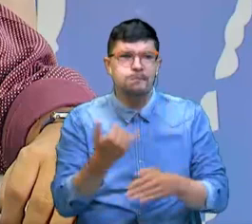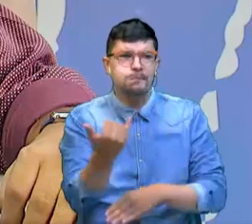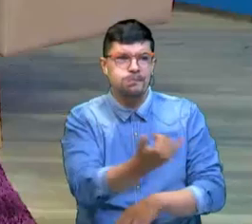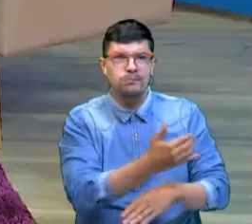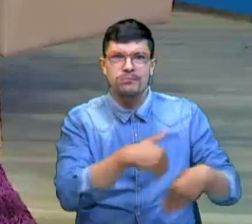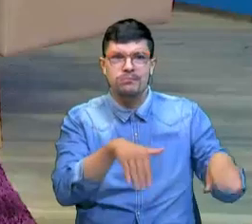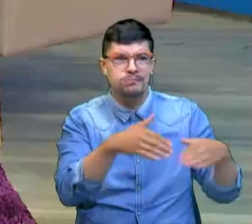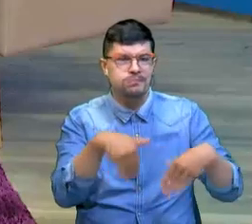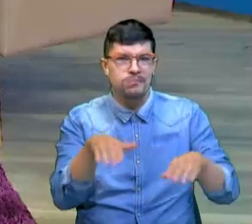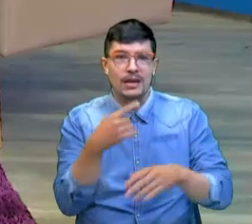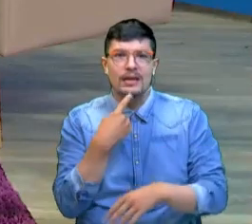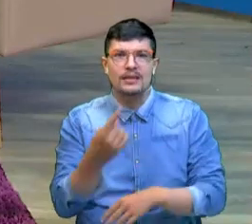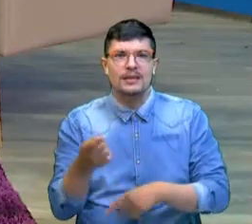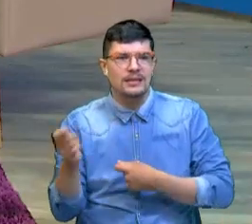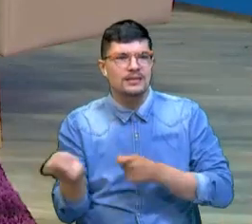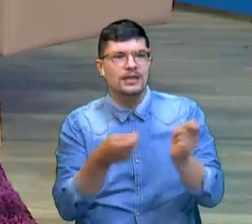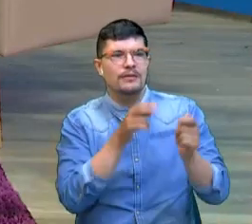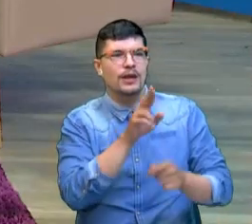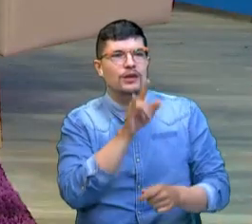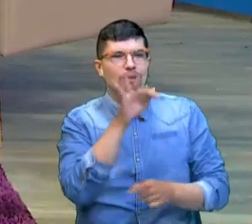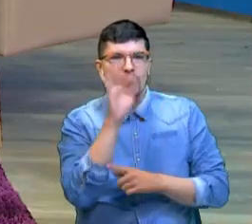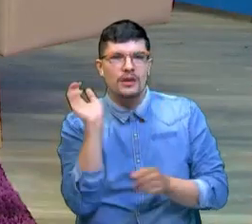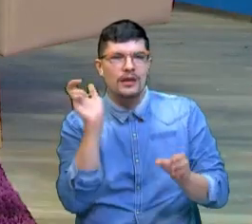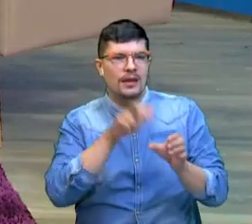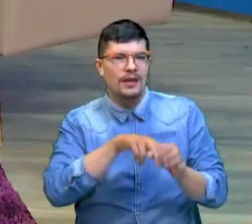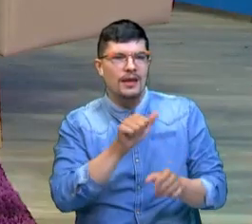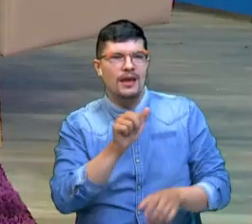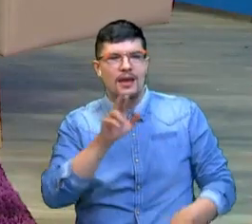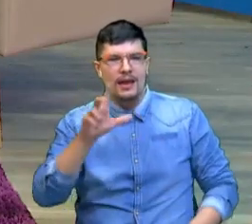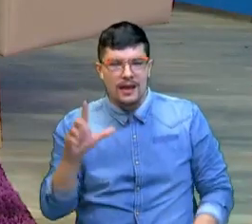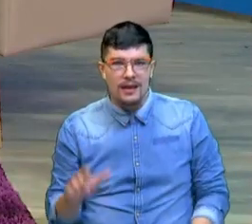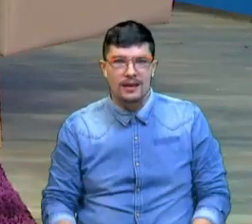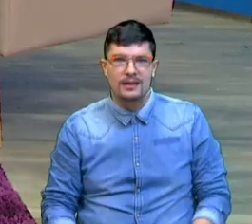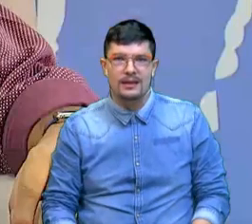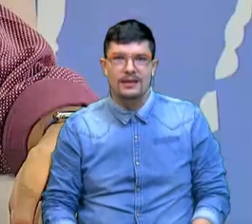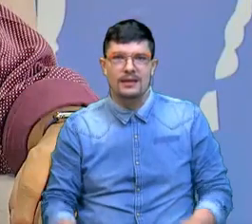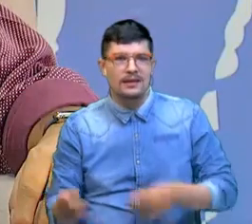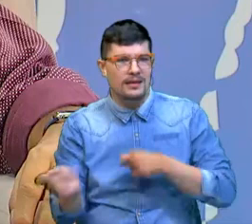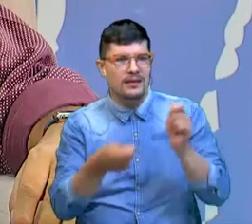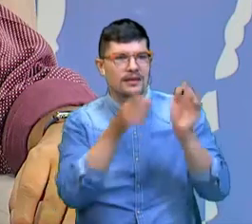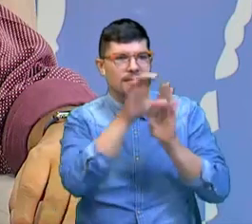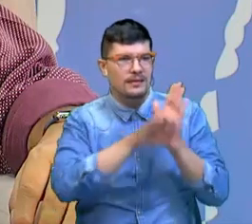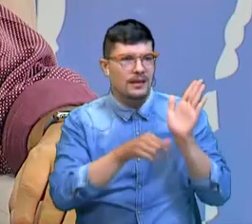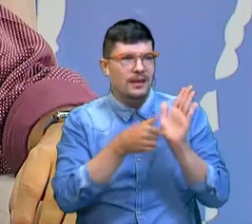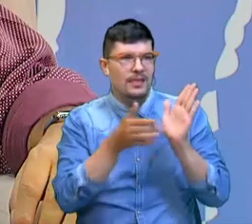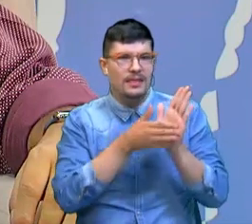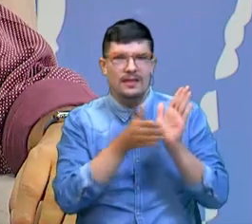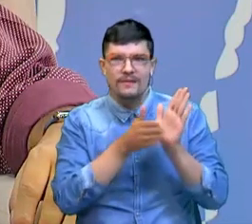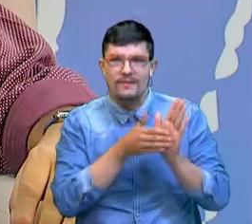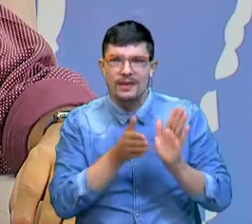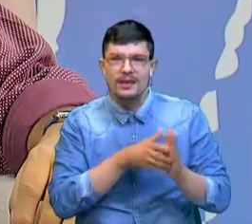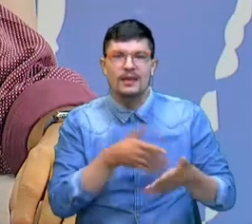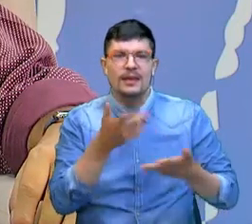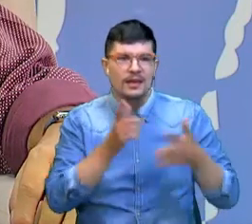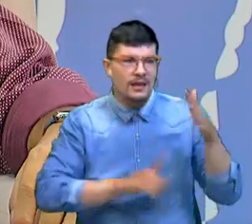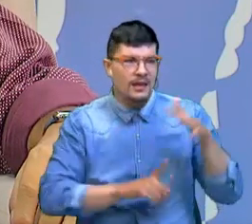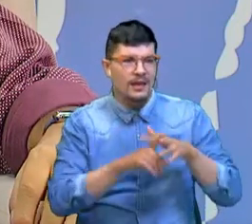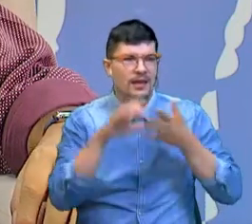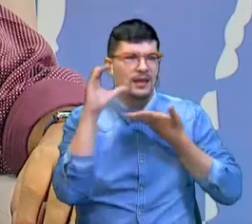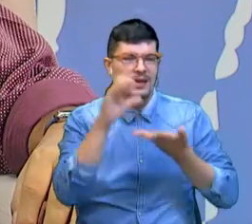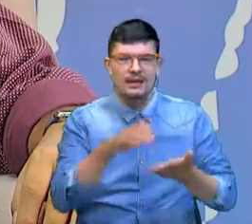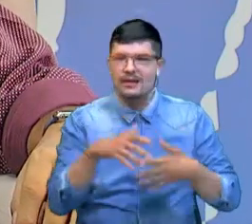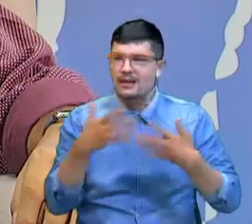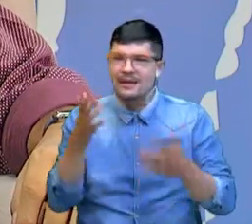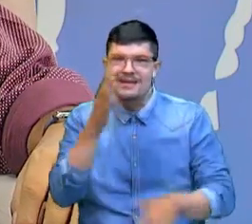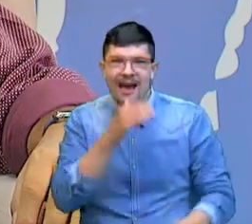existen. Dice que lleven RUA, afiliación a la ARL, que certifiquen de qué obtienen sus